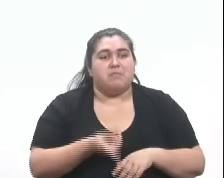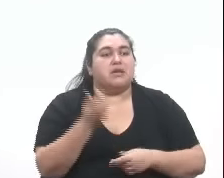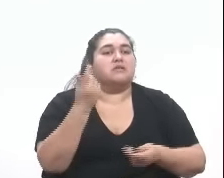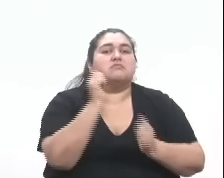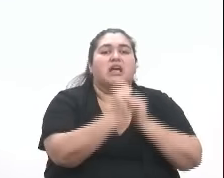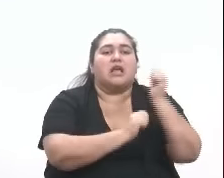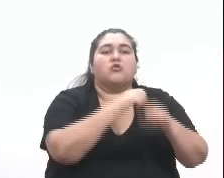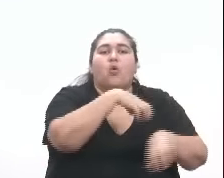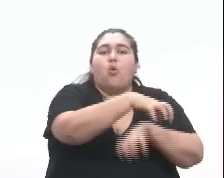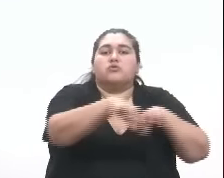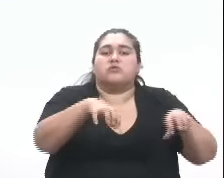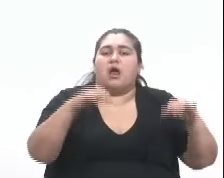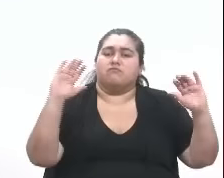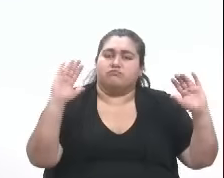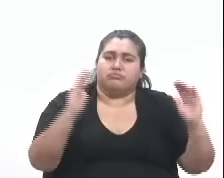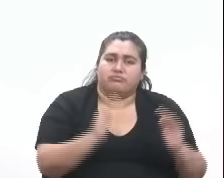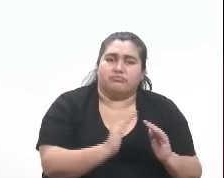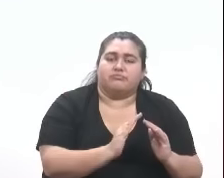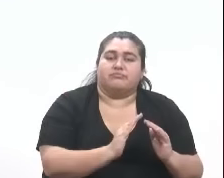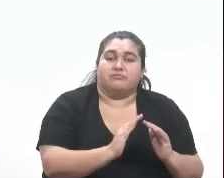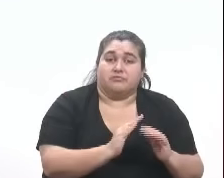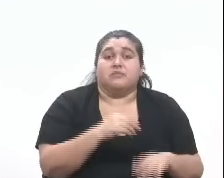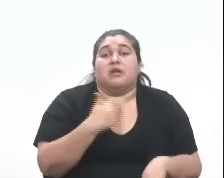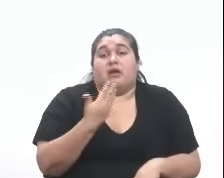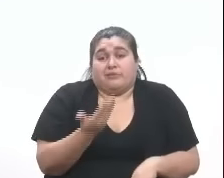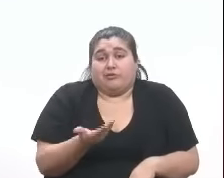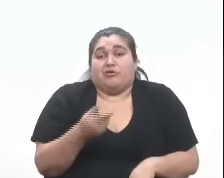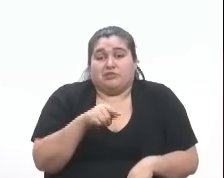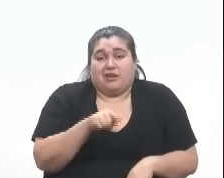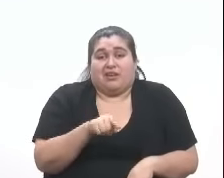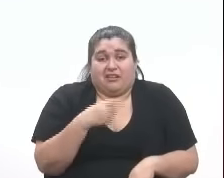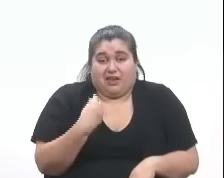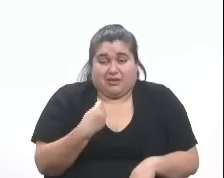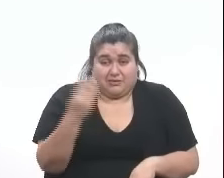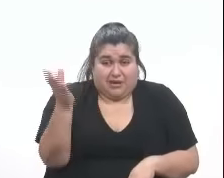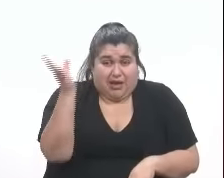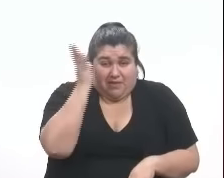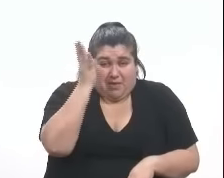industria, y hoy tenemos una recesión que ya es depresión.